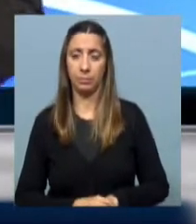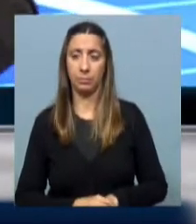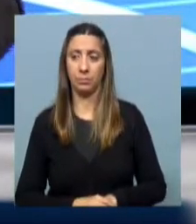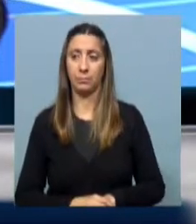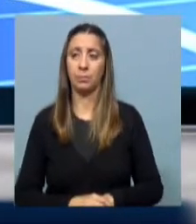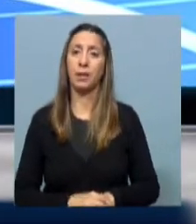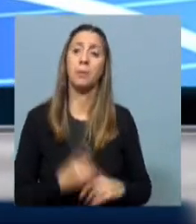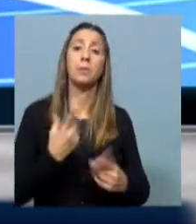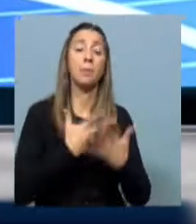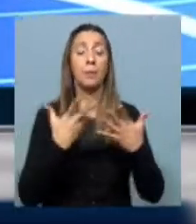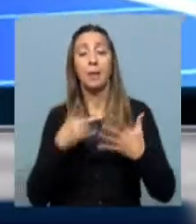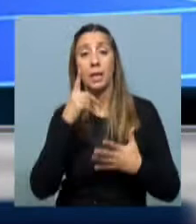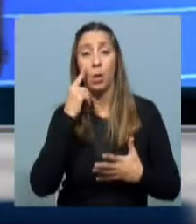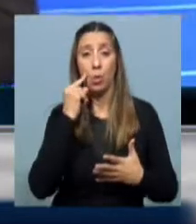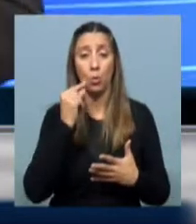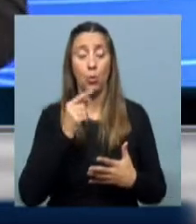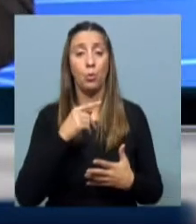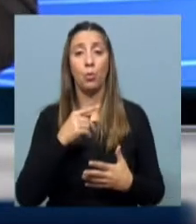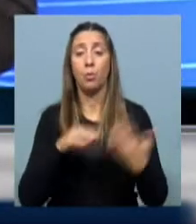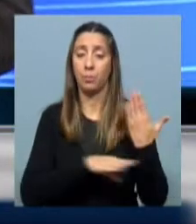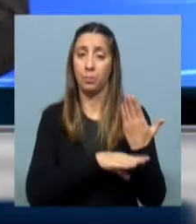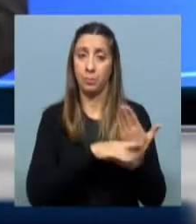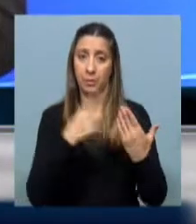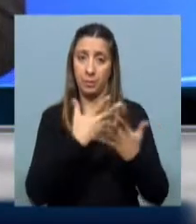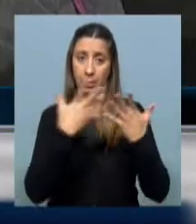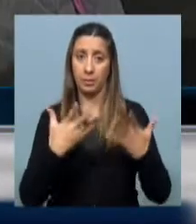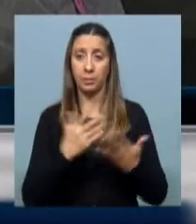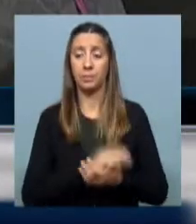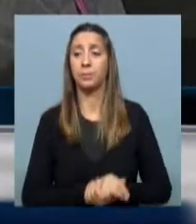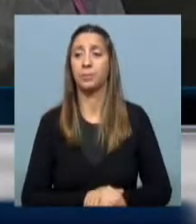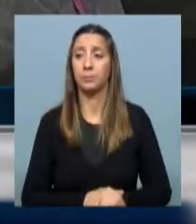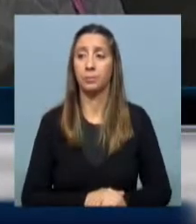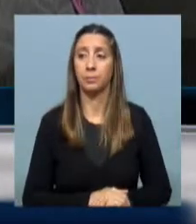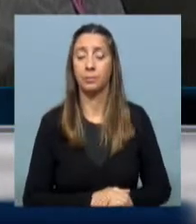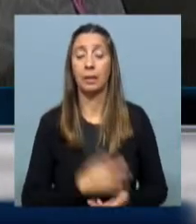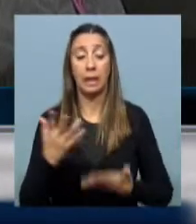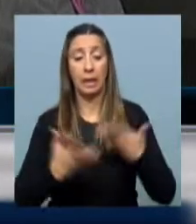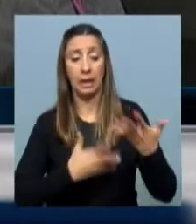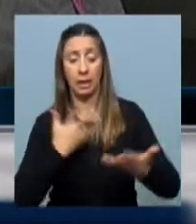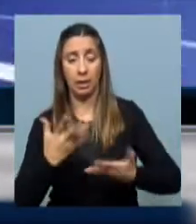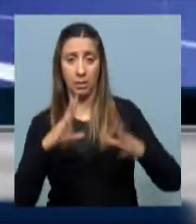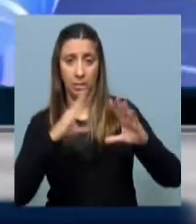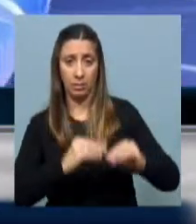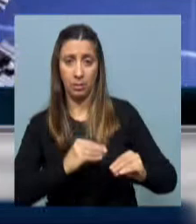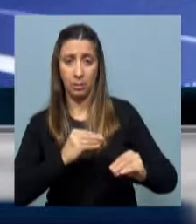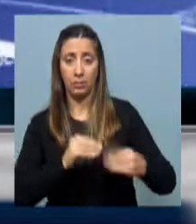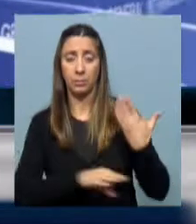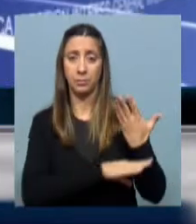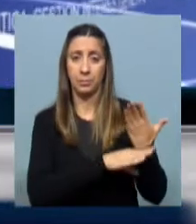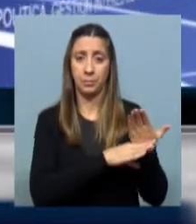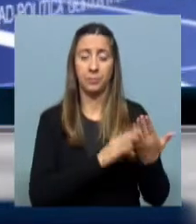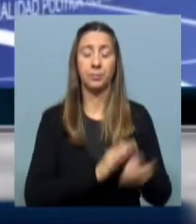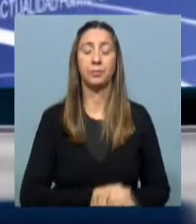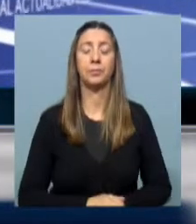El del potrero, el primer día. Acá Godoy me responde. El de Potrero de los Funes, que fue en los incendios que se combatieron en Potrero de los Funes.